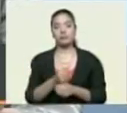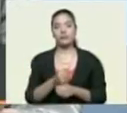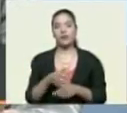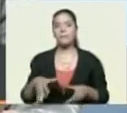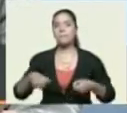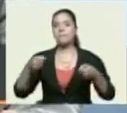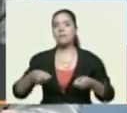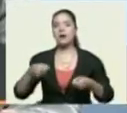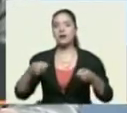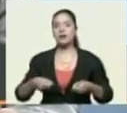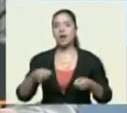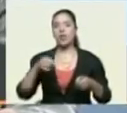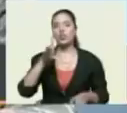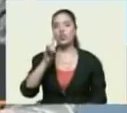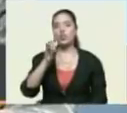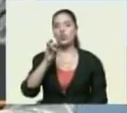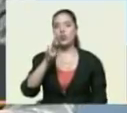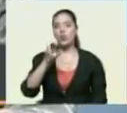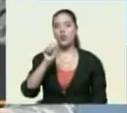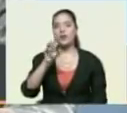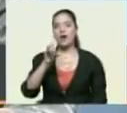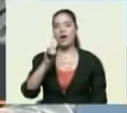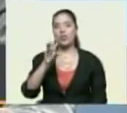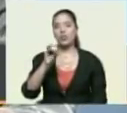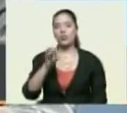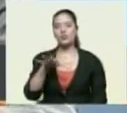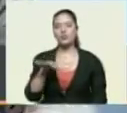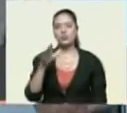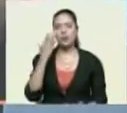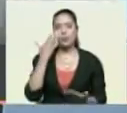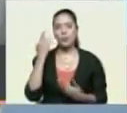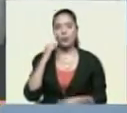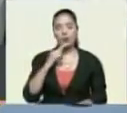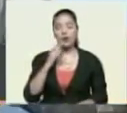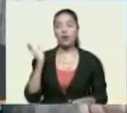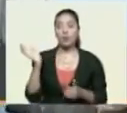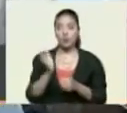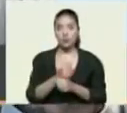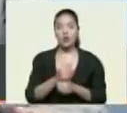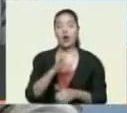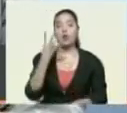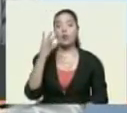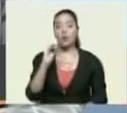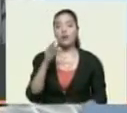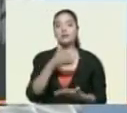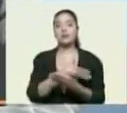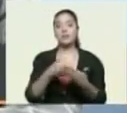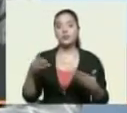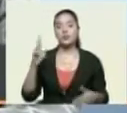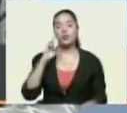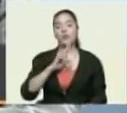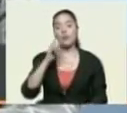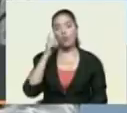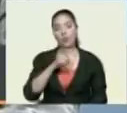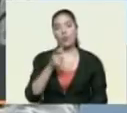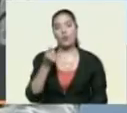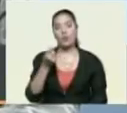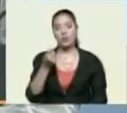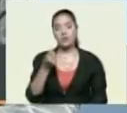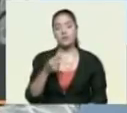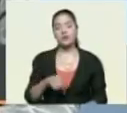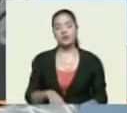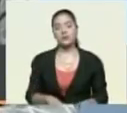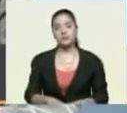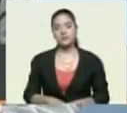Dorado W, en El Dorado, donde se incautaron otros 40 millones de bolívares en